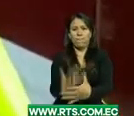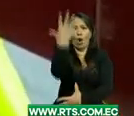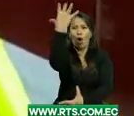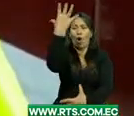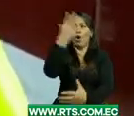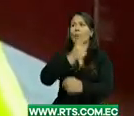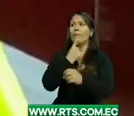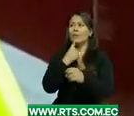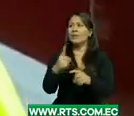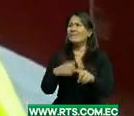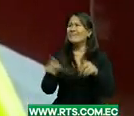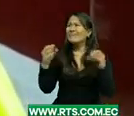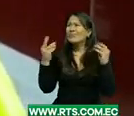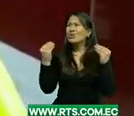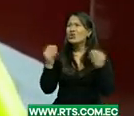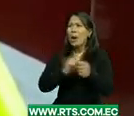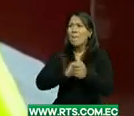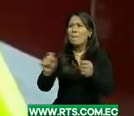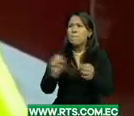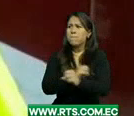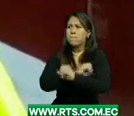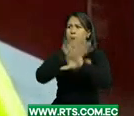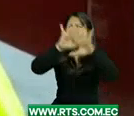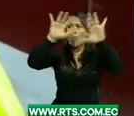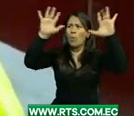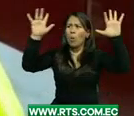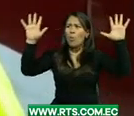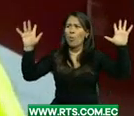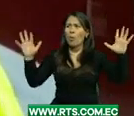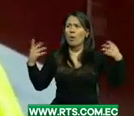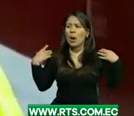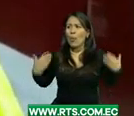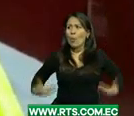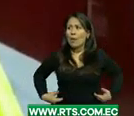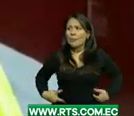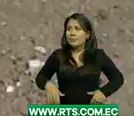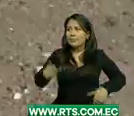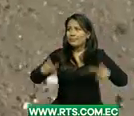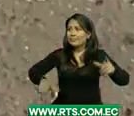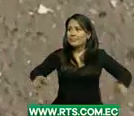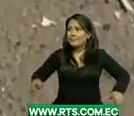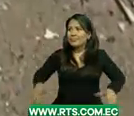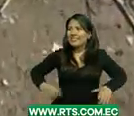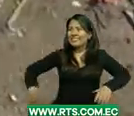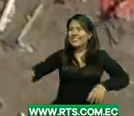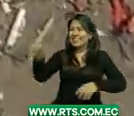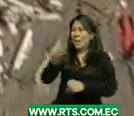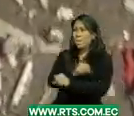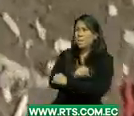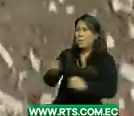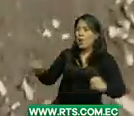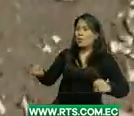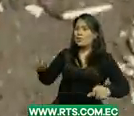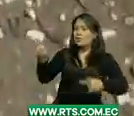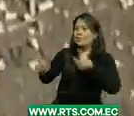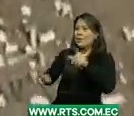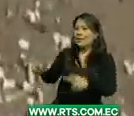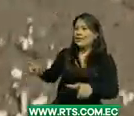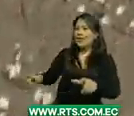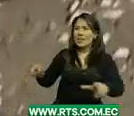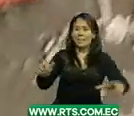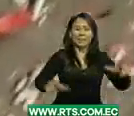llamarle, una gran cantidad de explosivos y el rato de prender el hierro no soportó la gran explosión